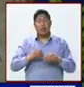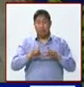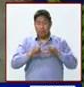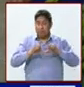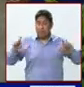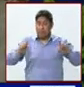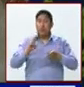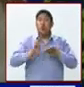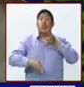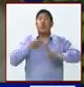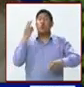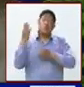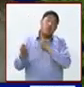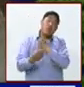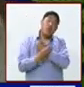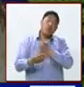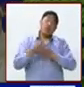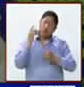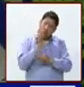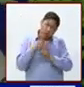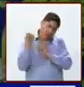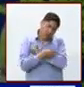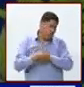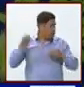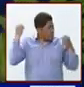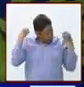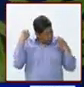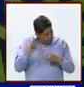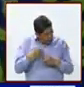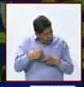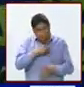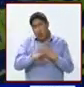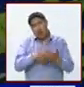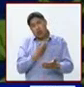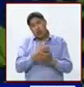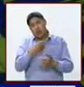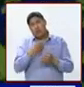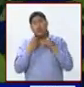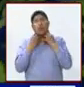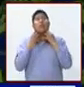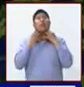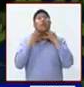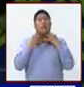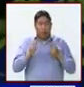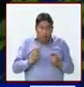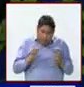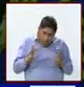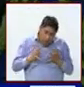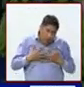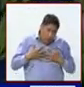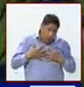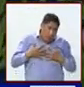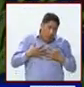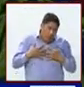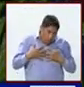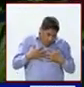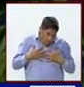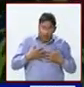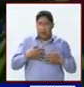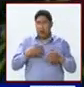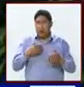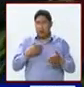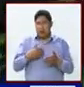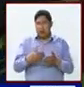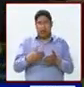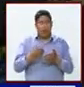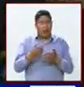a pie de pantalla. De verdad que es una situación bien delicada por todo lo que ha atravesado, la meningitis, la tuberculosis. Imagínate llegar a ser